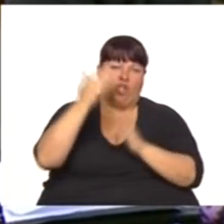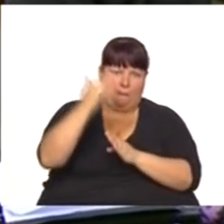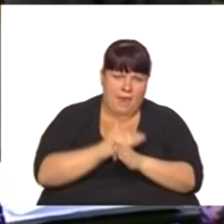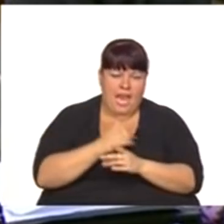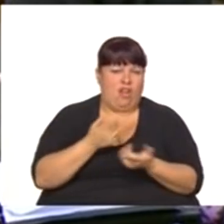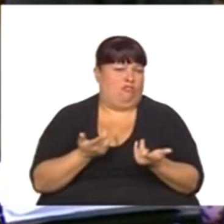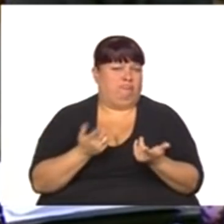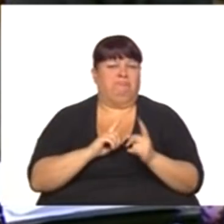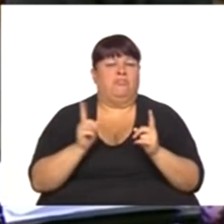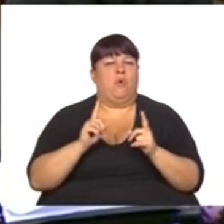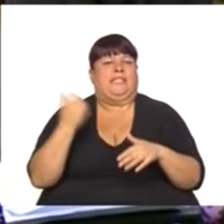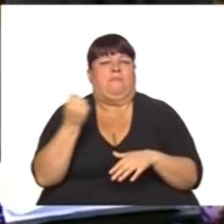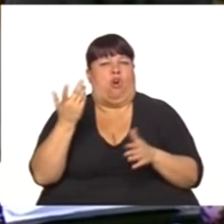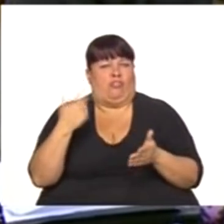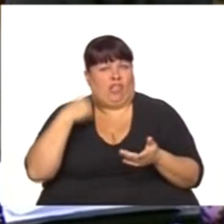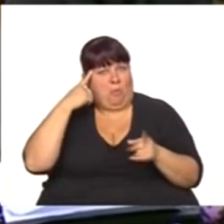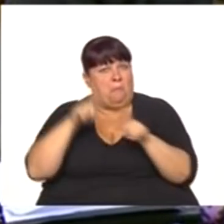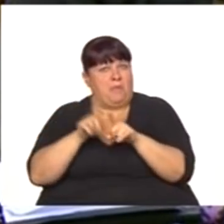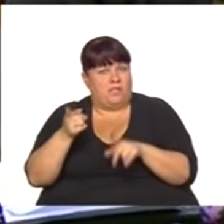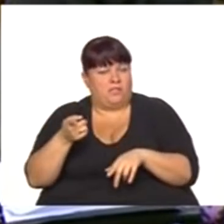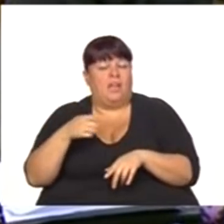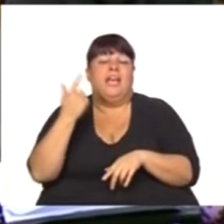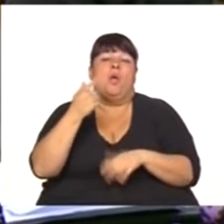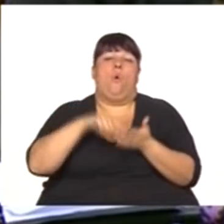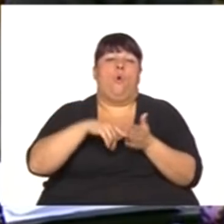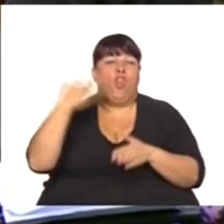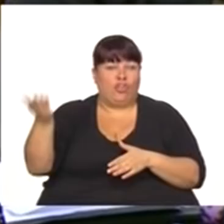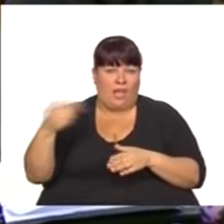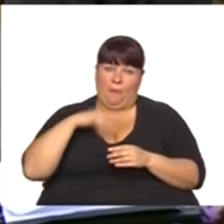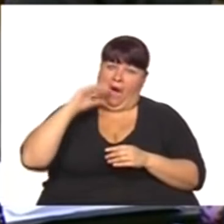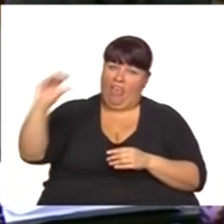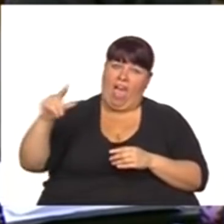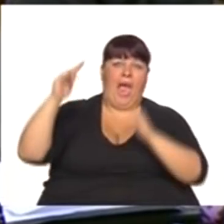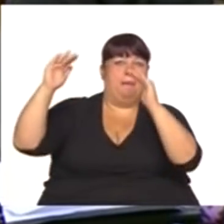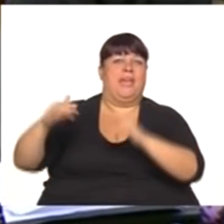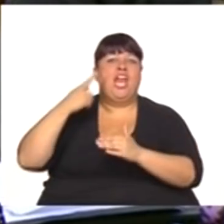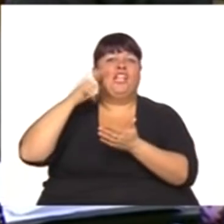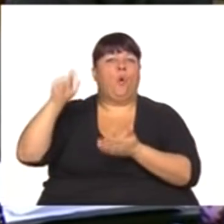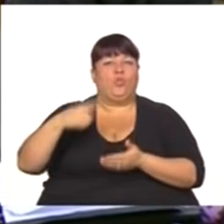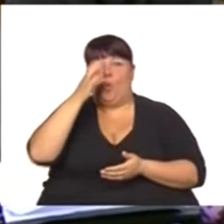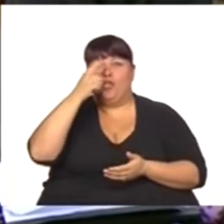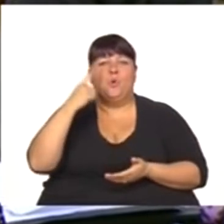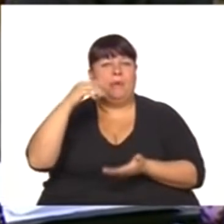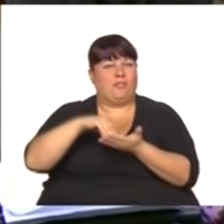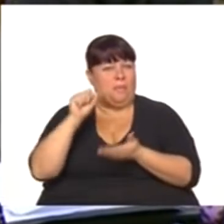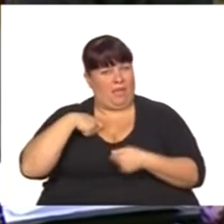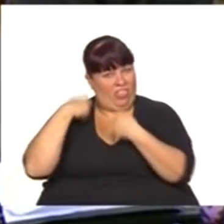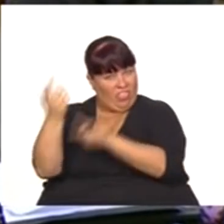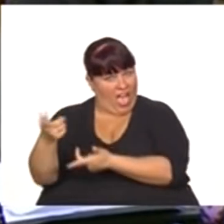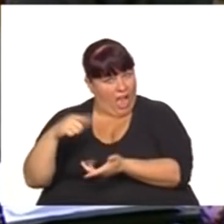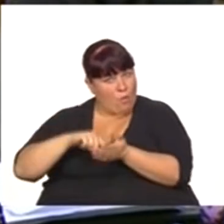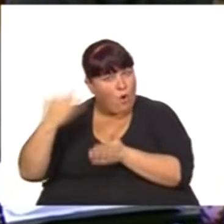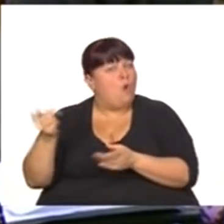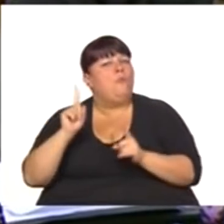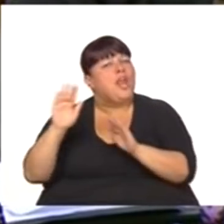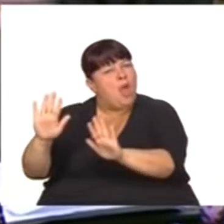impuestos, no va a tener el impacto que pretendemos. Y a la provincia de Buenos Aires le vamos a dar para que baje ingresos brutos 21.000 millones de pesos.